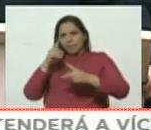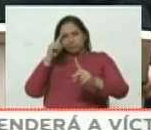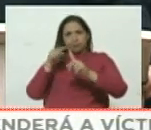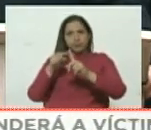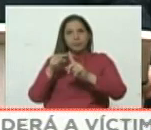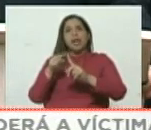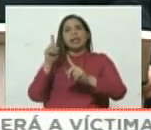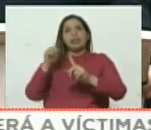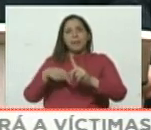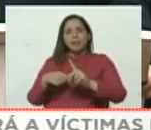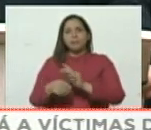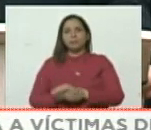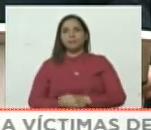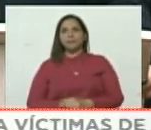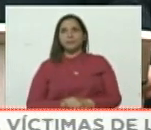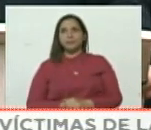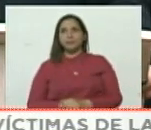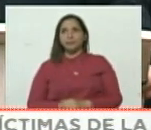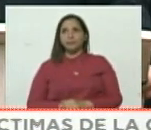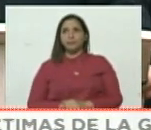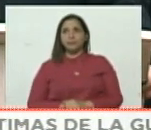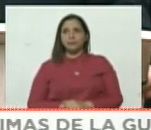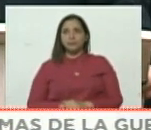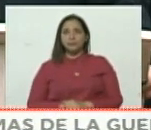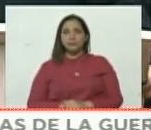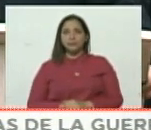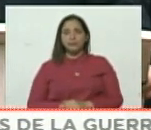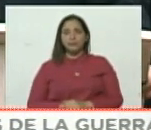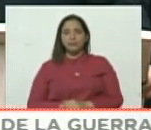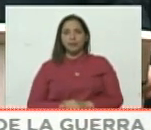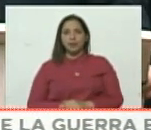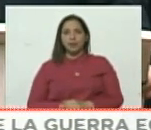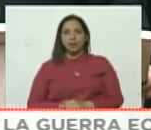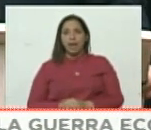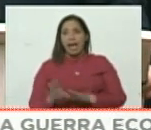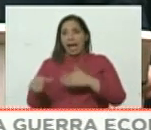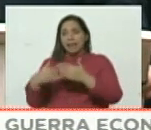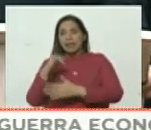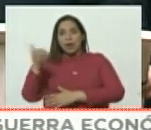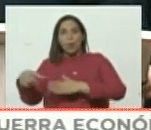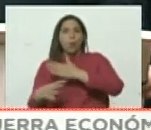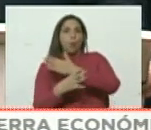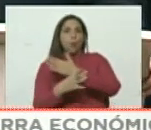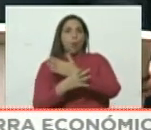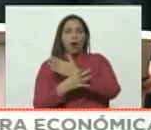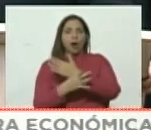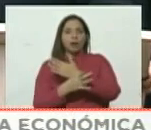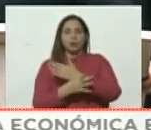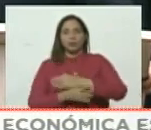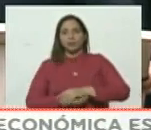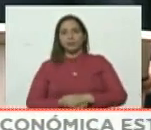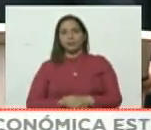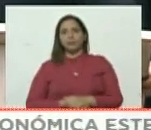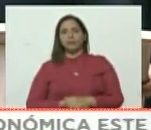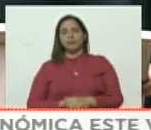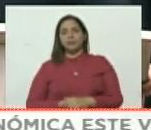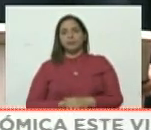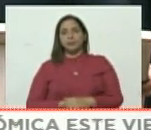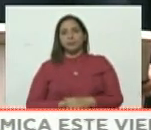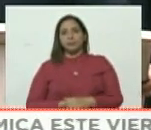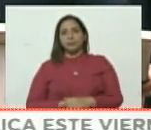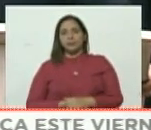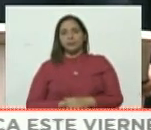prendieron el ventilador de fake hasta el señor Guaidó, alias Juanito Alimaña, alias